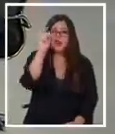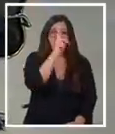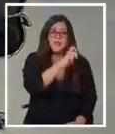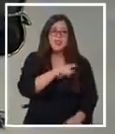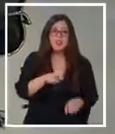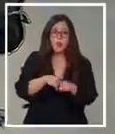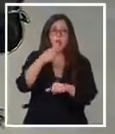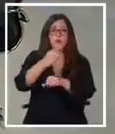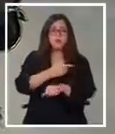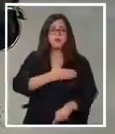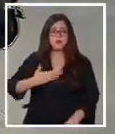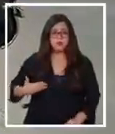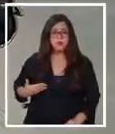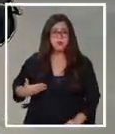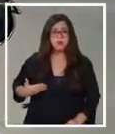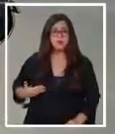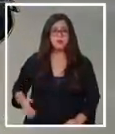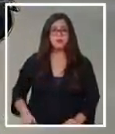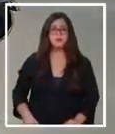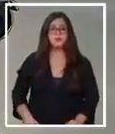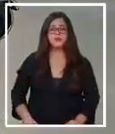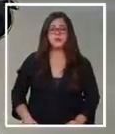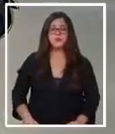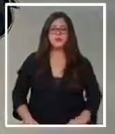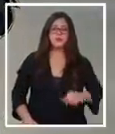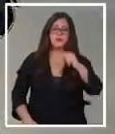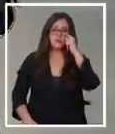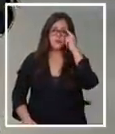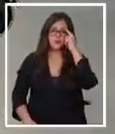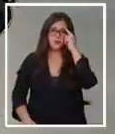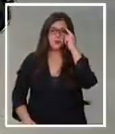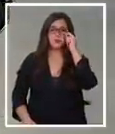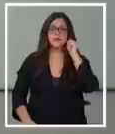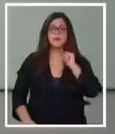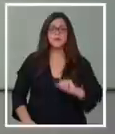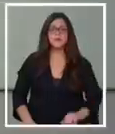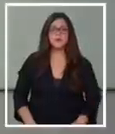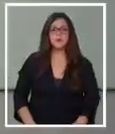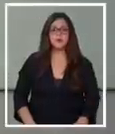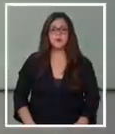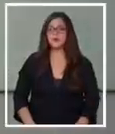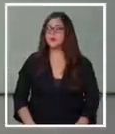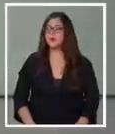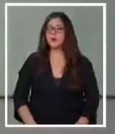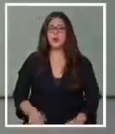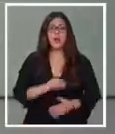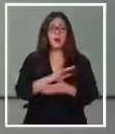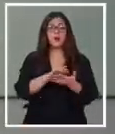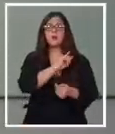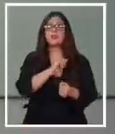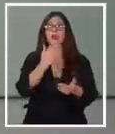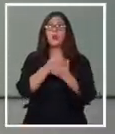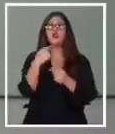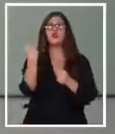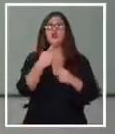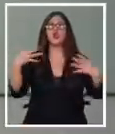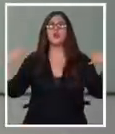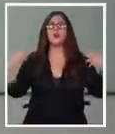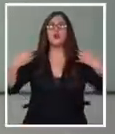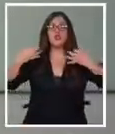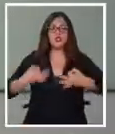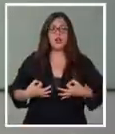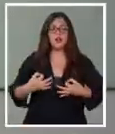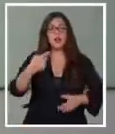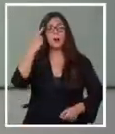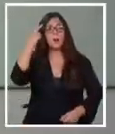gobernar siempre cuando uno está expuesto a estas responsabilidades tiene que